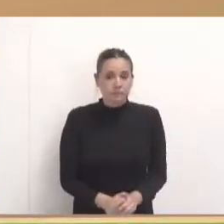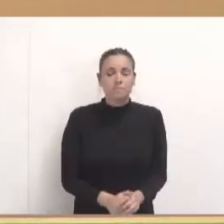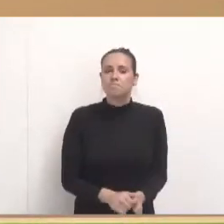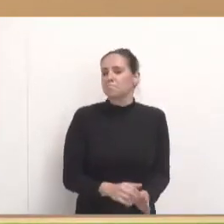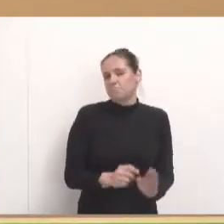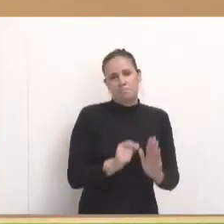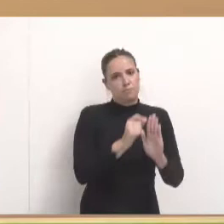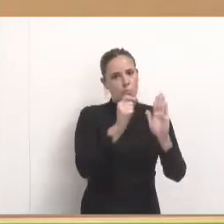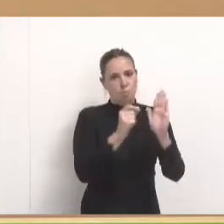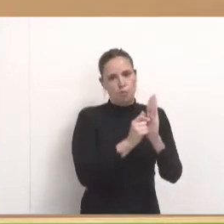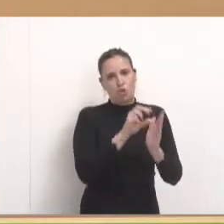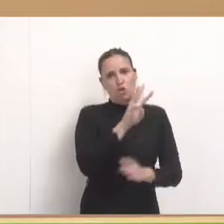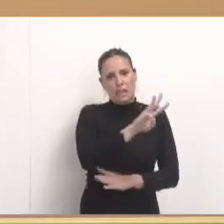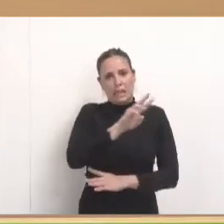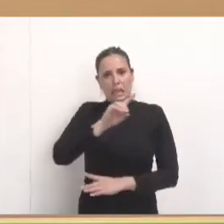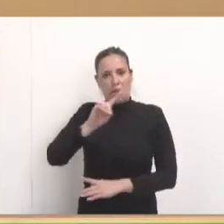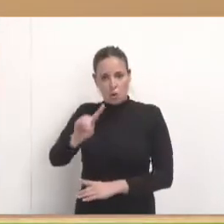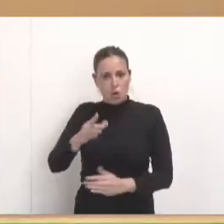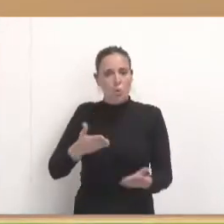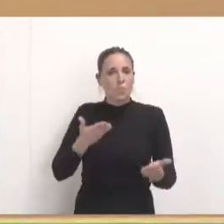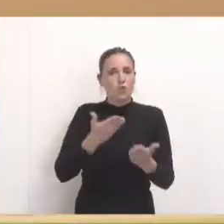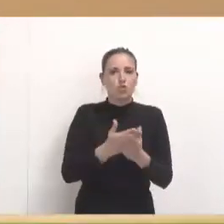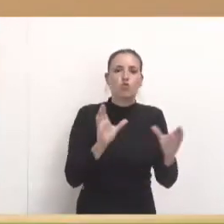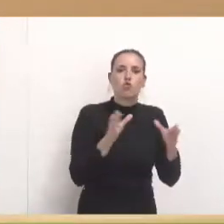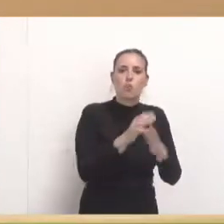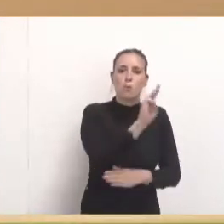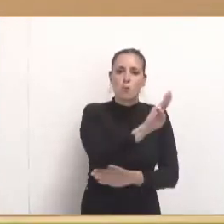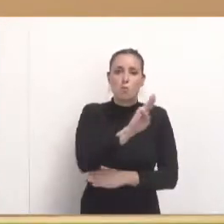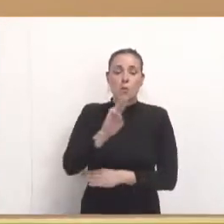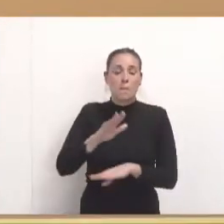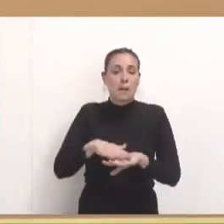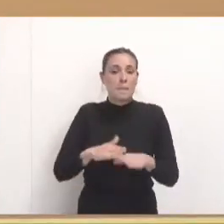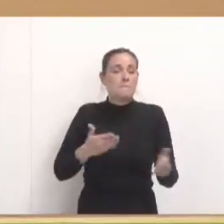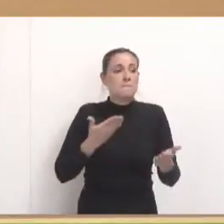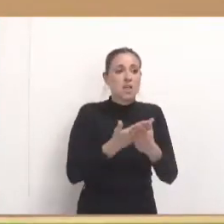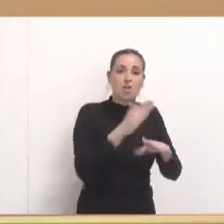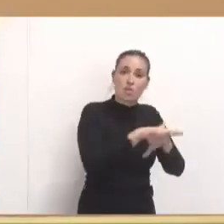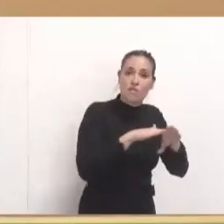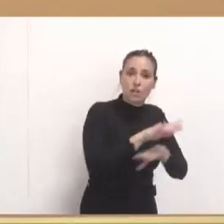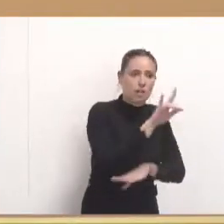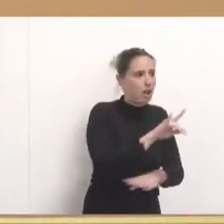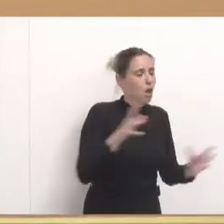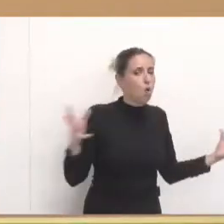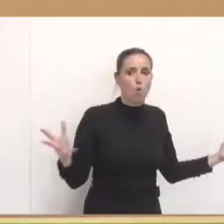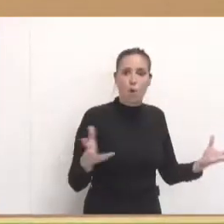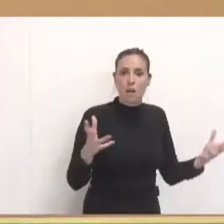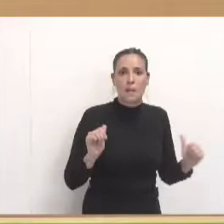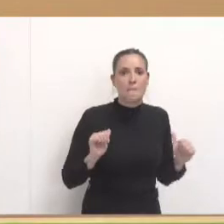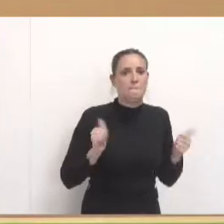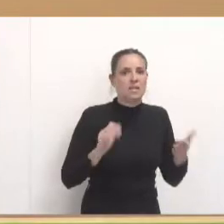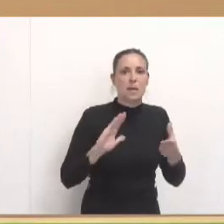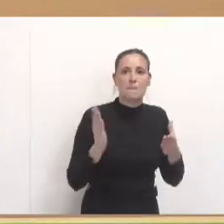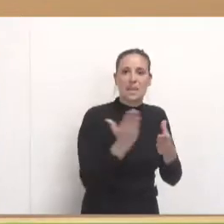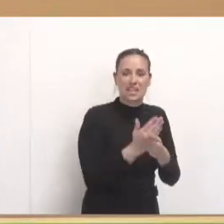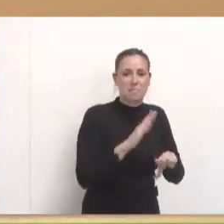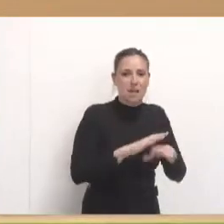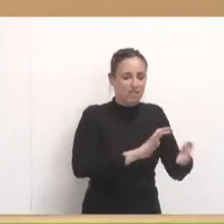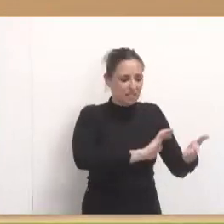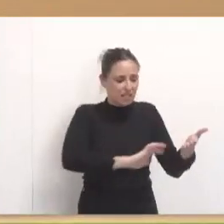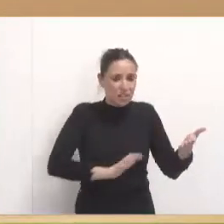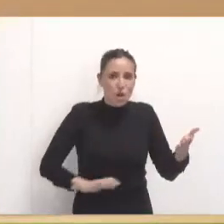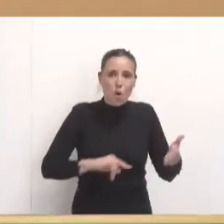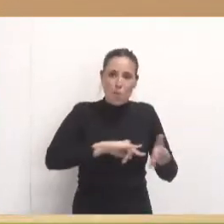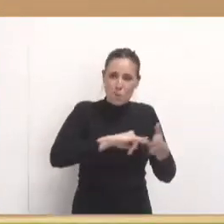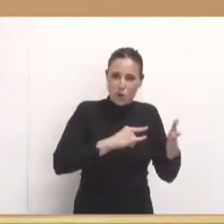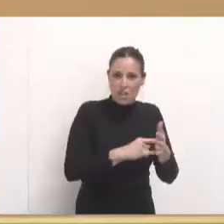Pasamos al siguiente, punto 31, moción del Grupo Popular para instar al Gobierno de Canarias que de forma urgente inicie el expediente para la redacción del proyecto de tramo